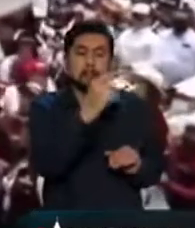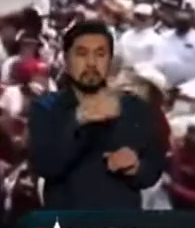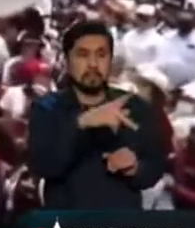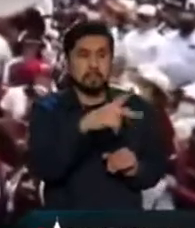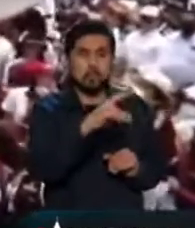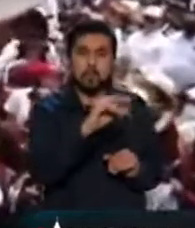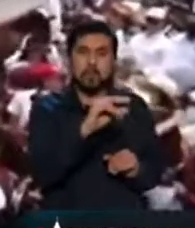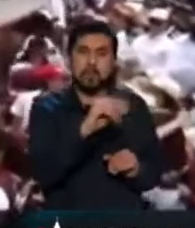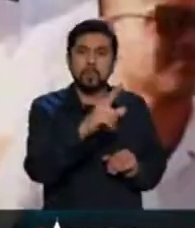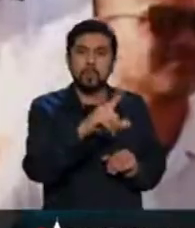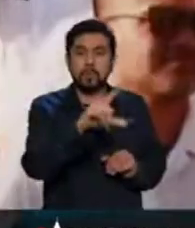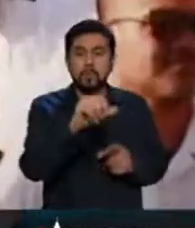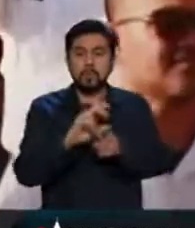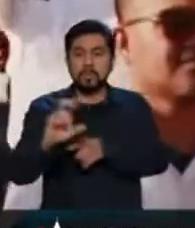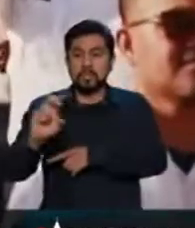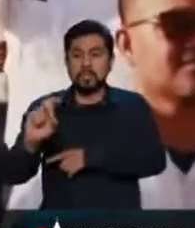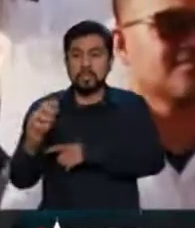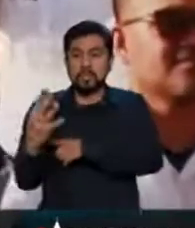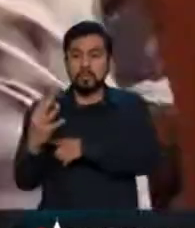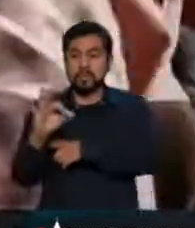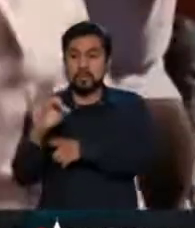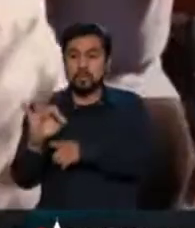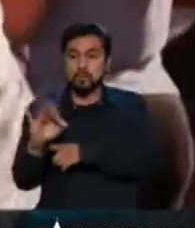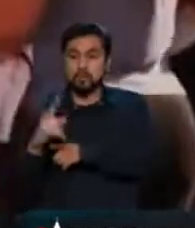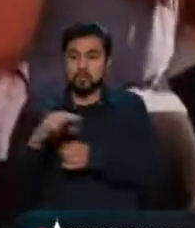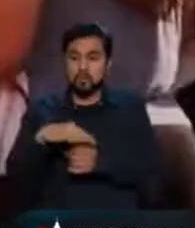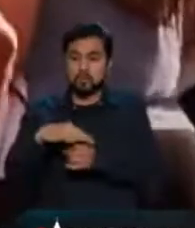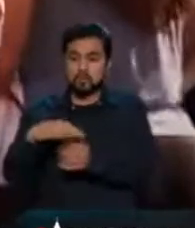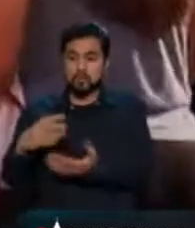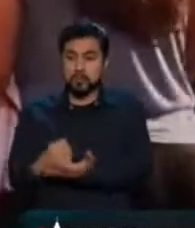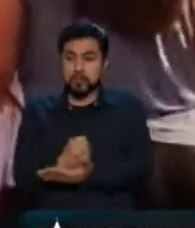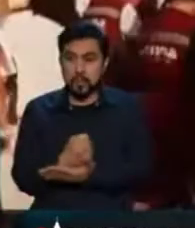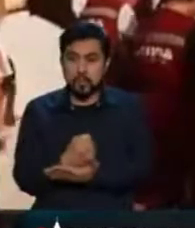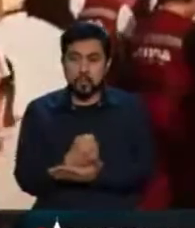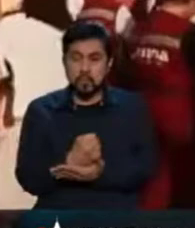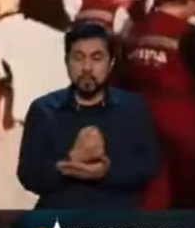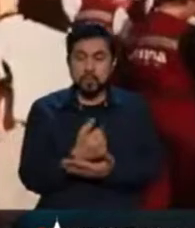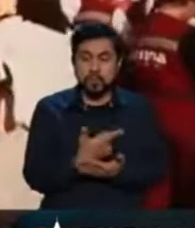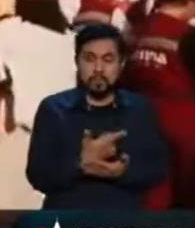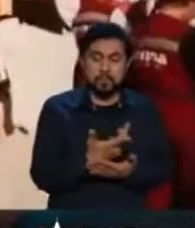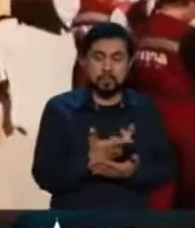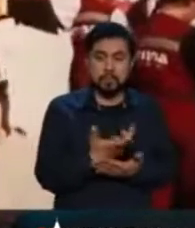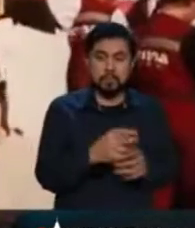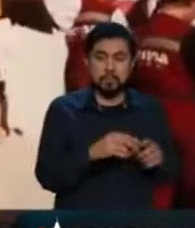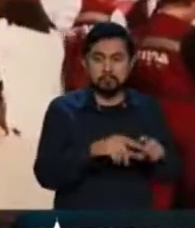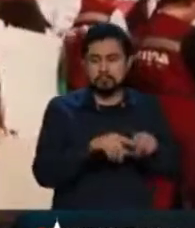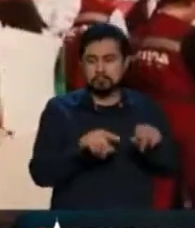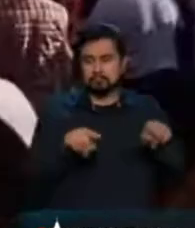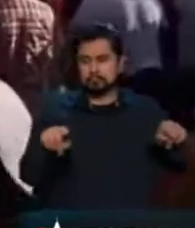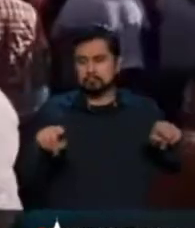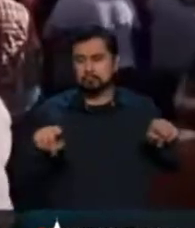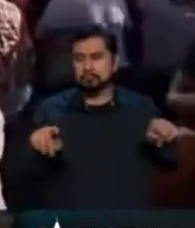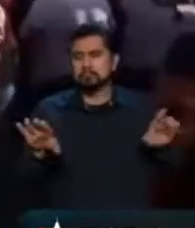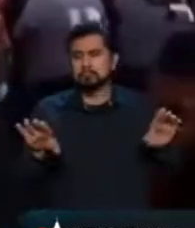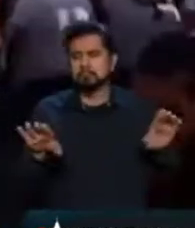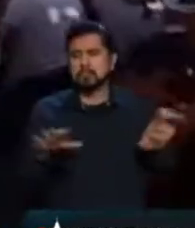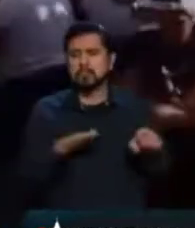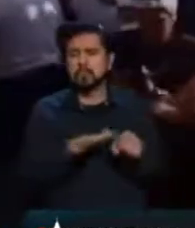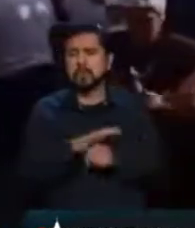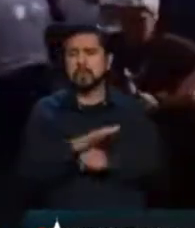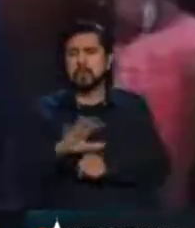final Morena obtuvo 34% del voto. El promedio de las mediciones que había